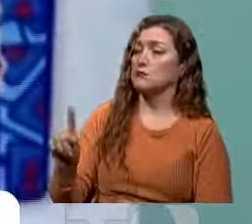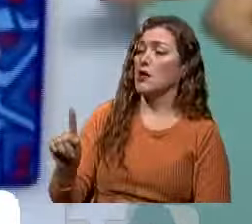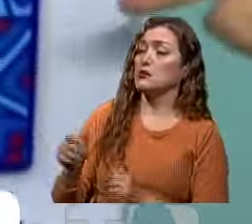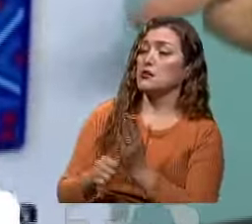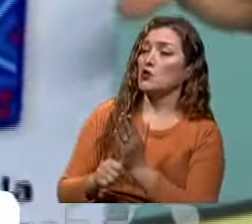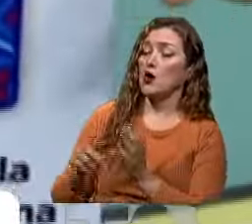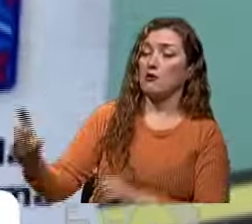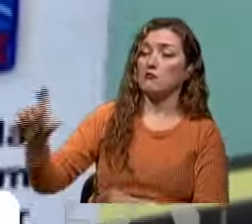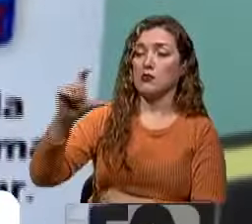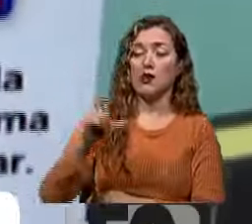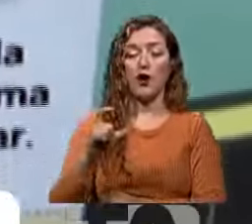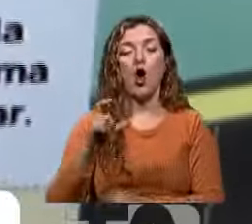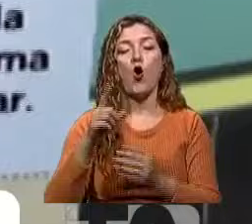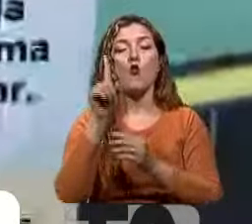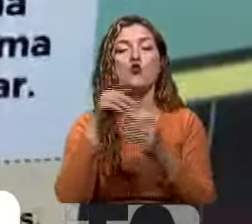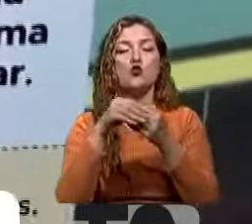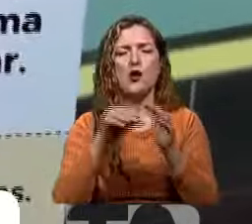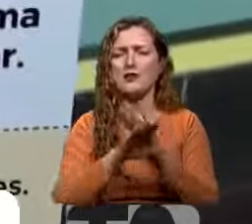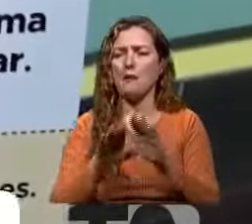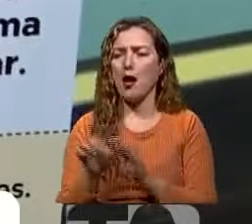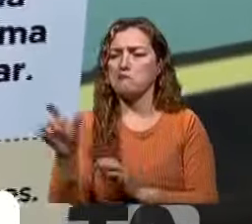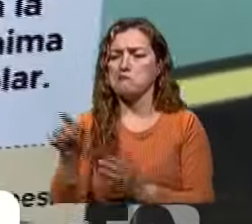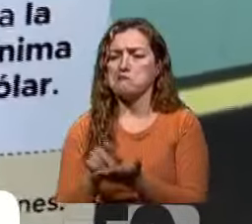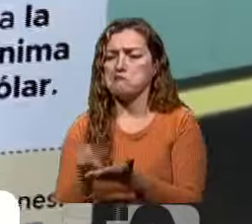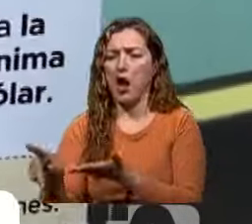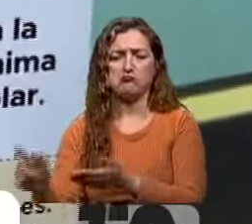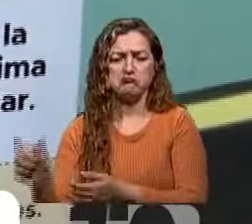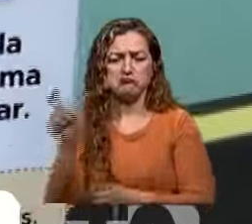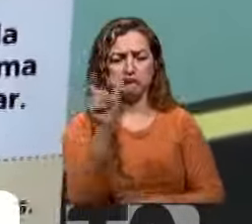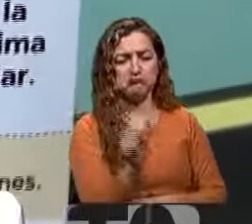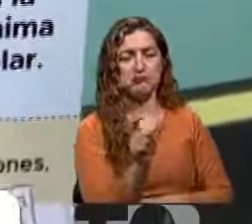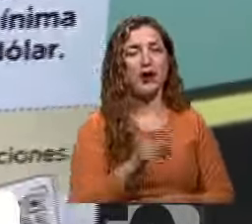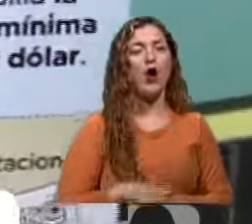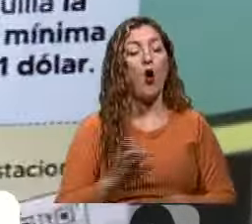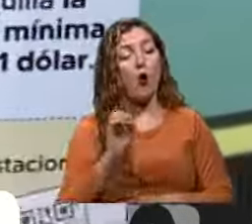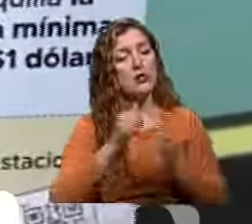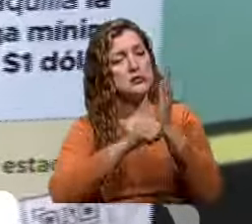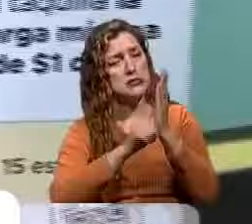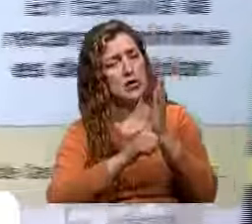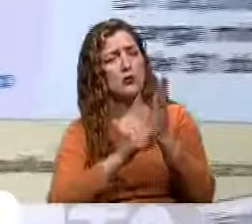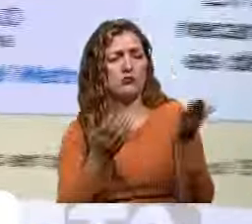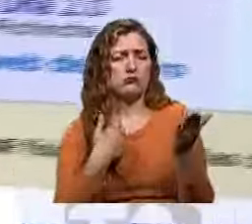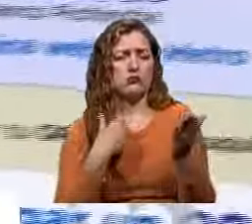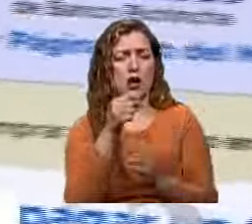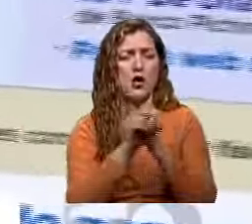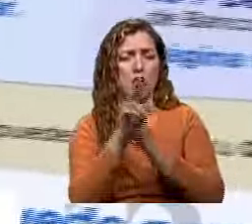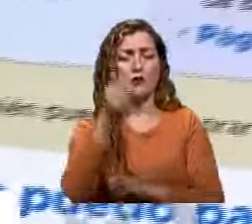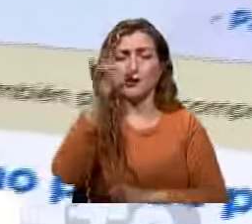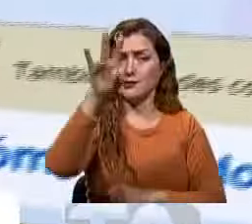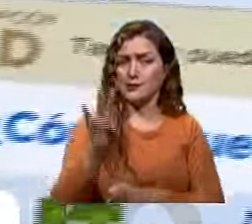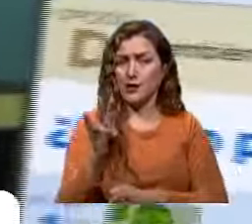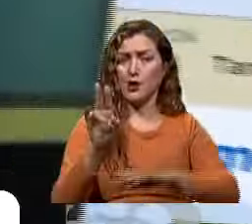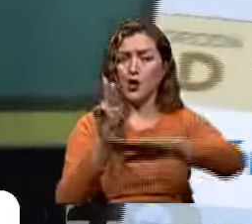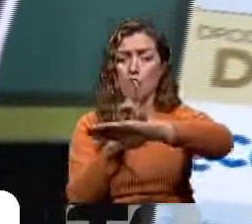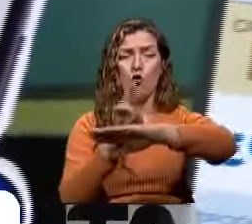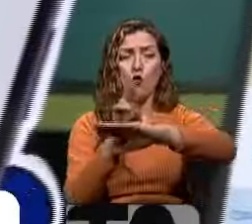acceder a su tarjeta Ciudad. También otro método de acceso es vinculando su cédula de ciudadanía emitida a partir del año 2017 para